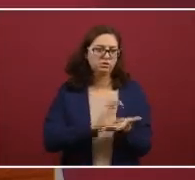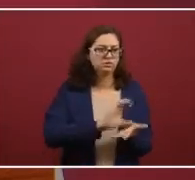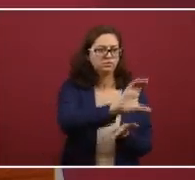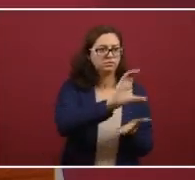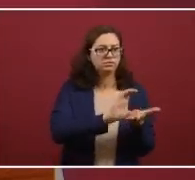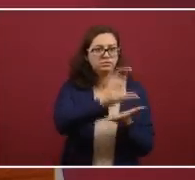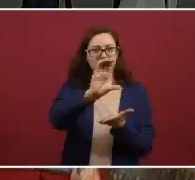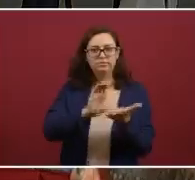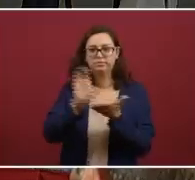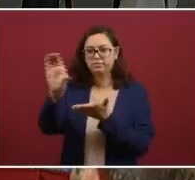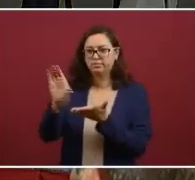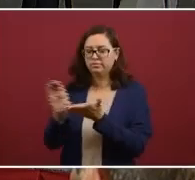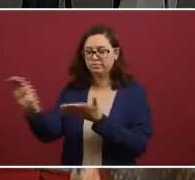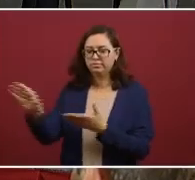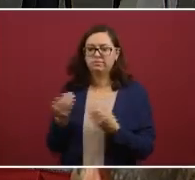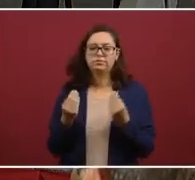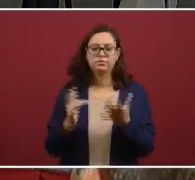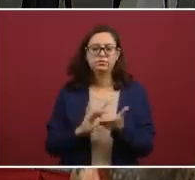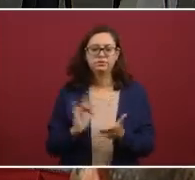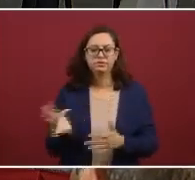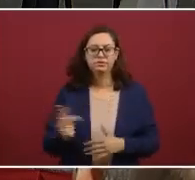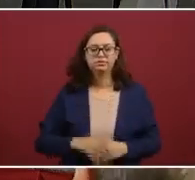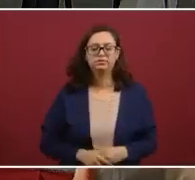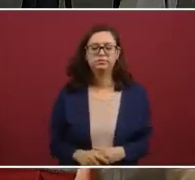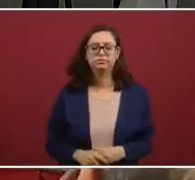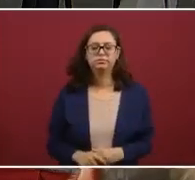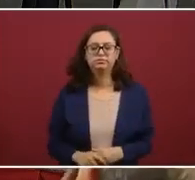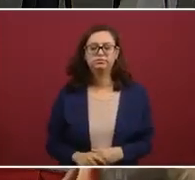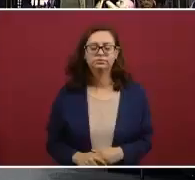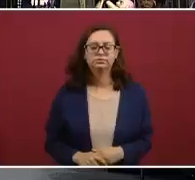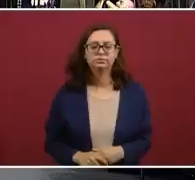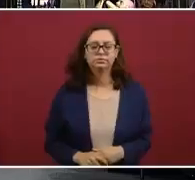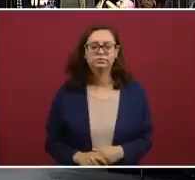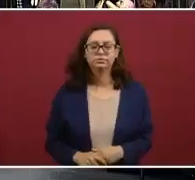3 estados de la República. Muchas gracias.